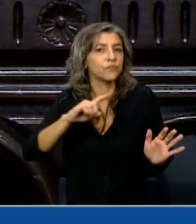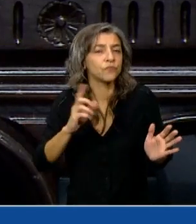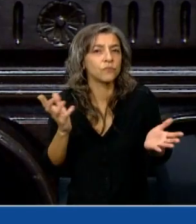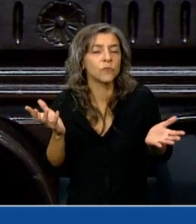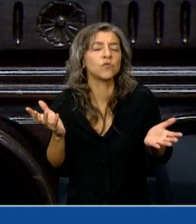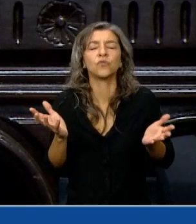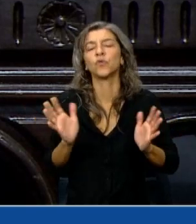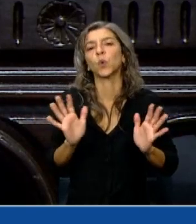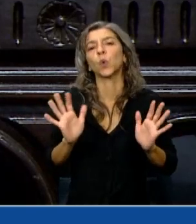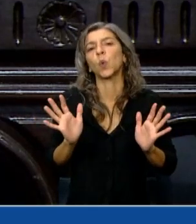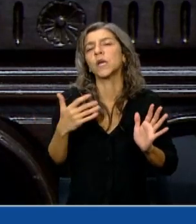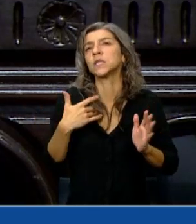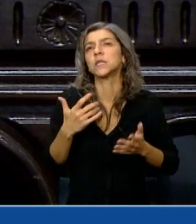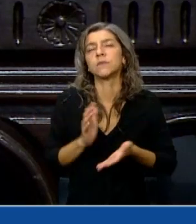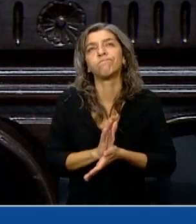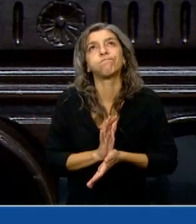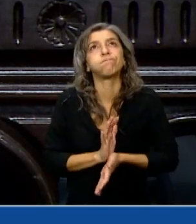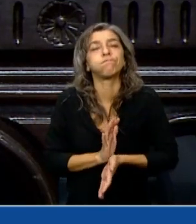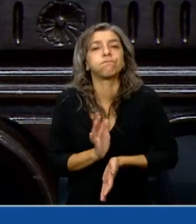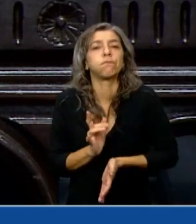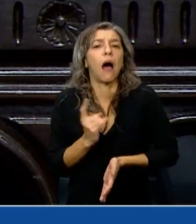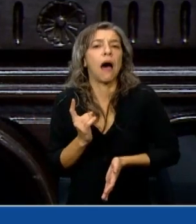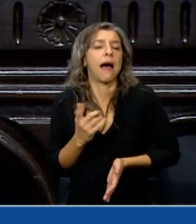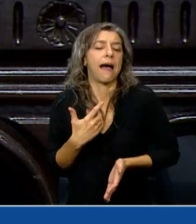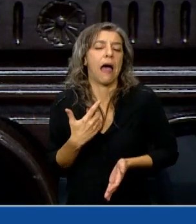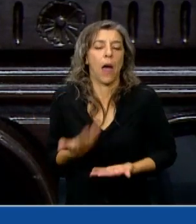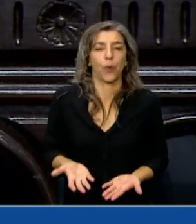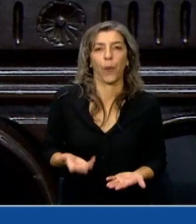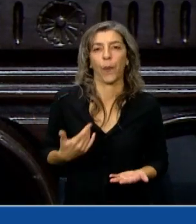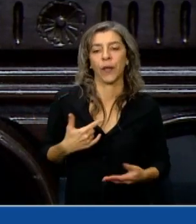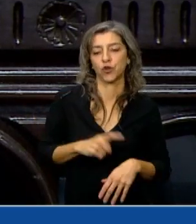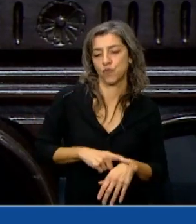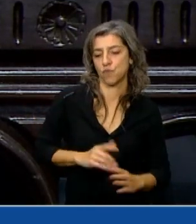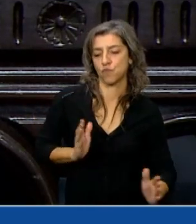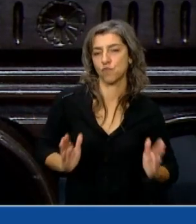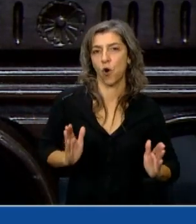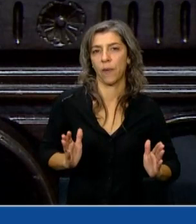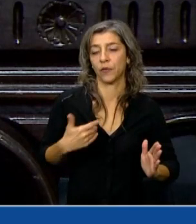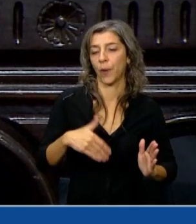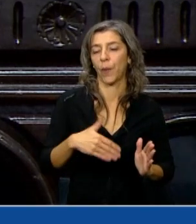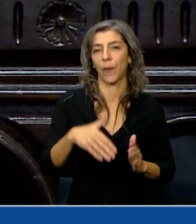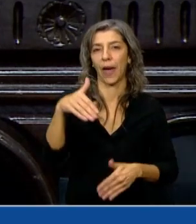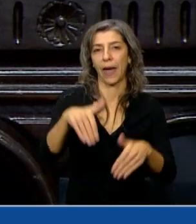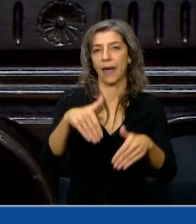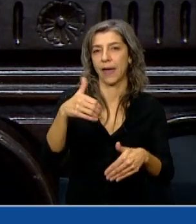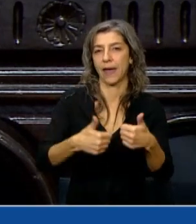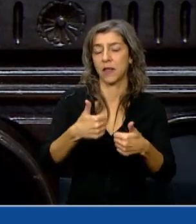sacar ningún, en pleno proceso electoral, ningún favor,